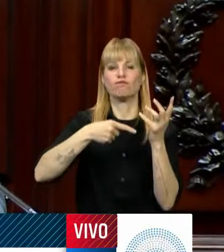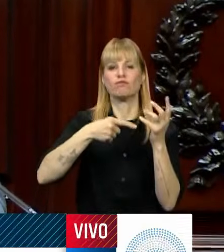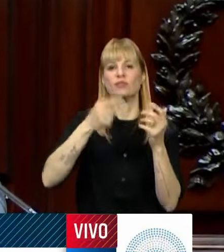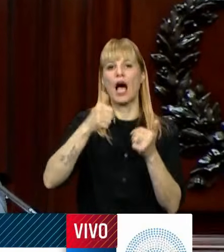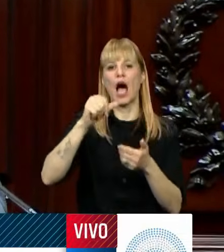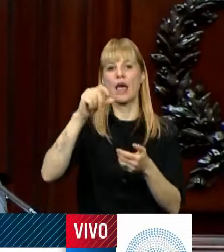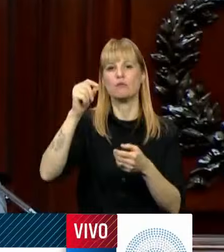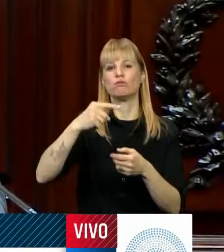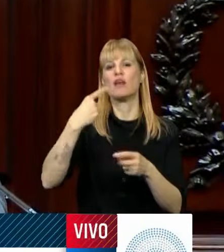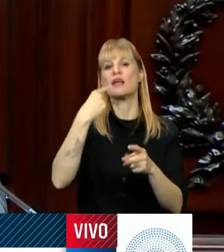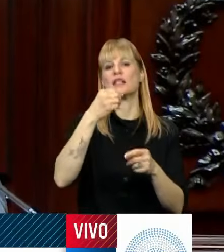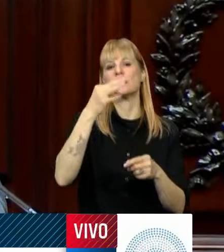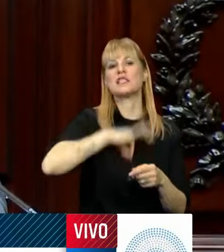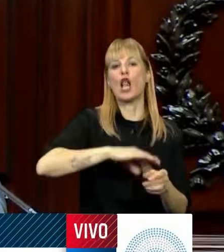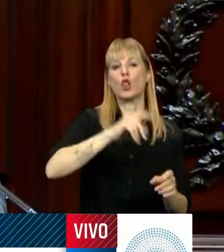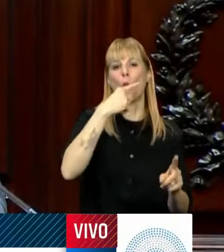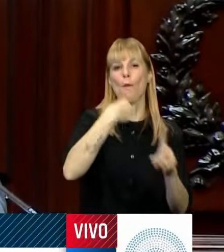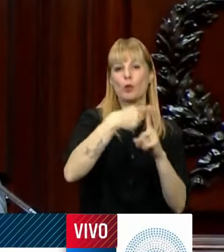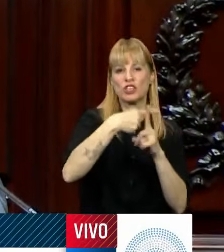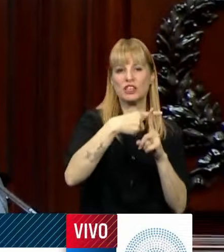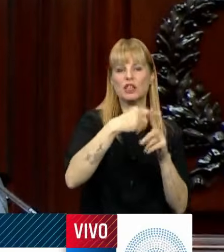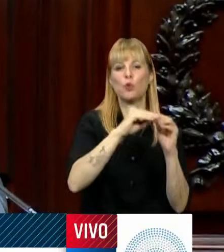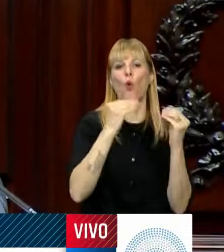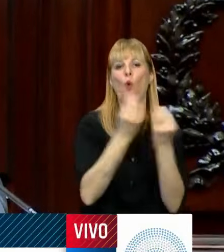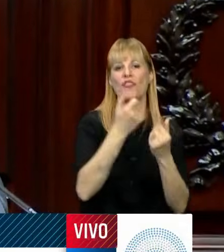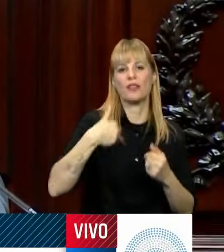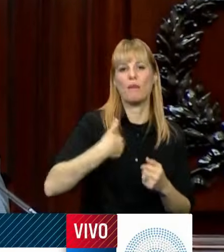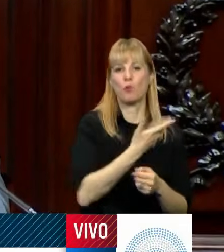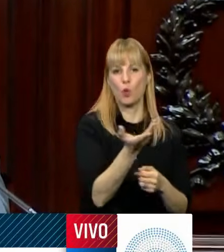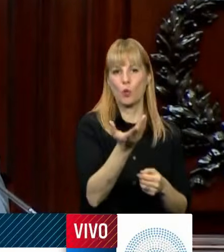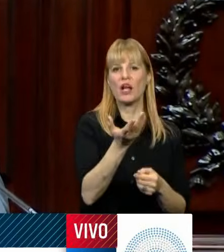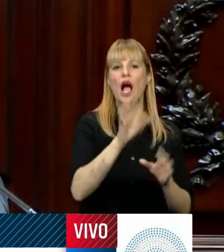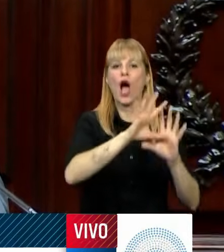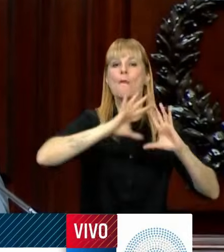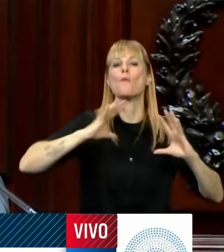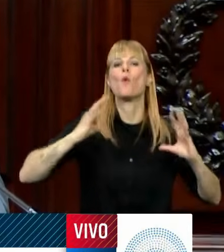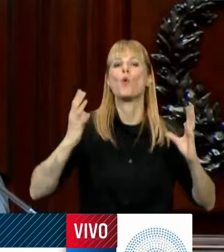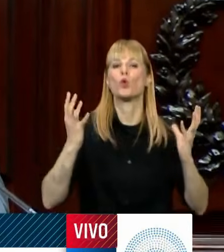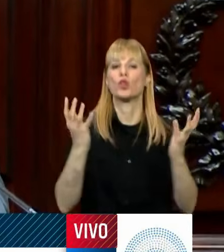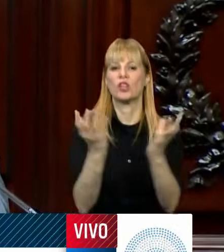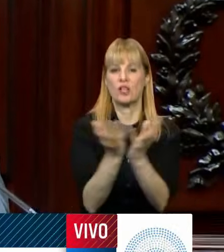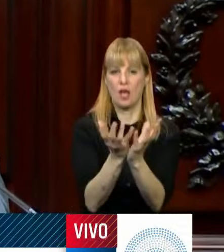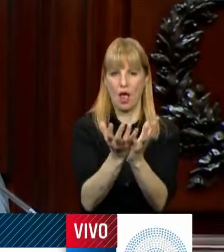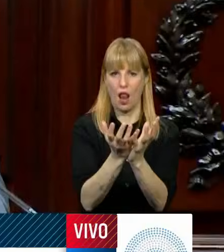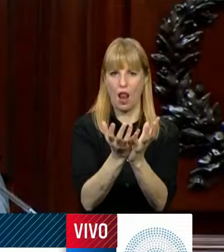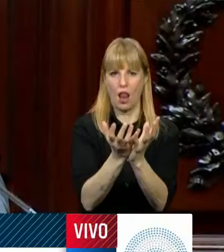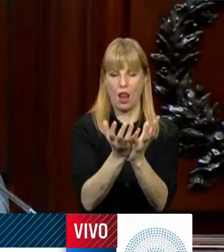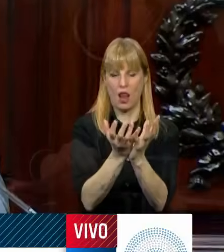con saldo positivo en sus cuentas públicas a nivel global.